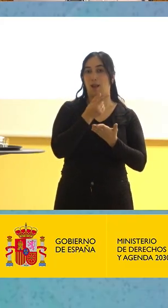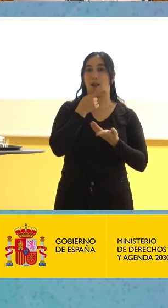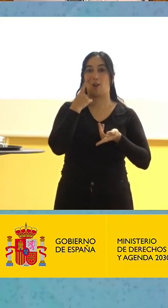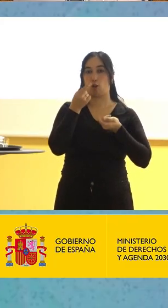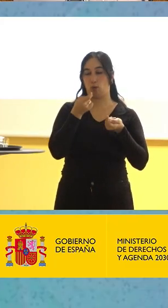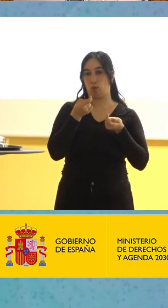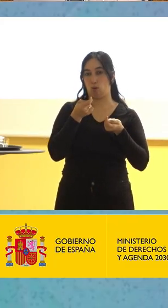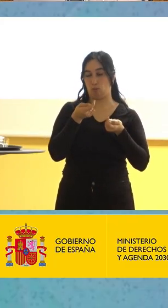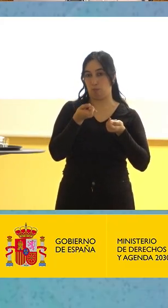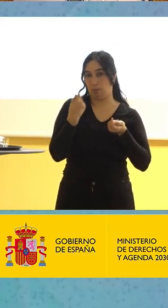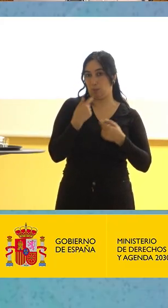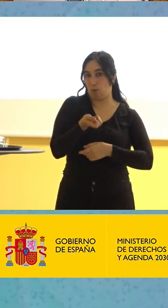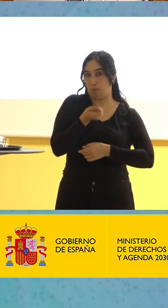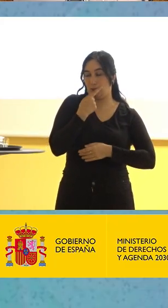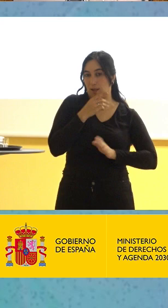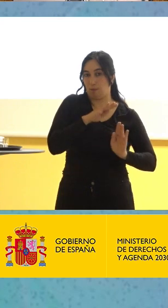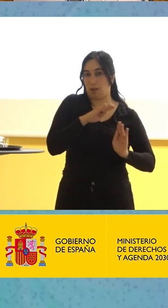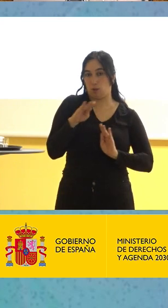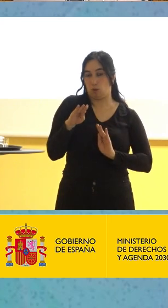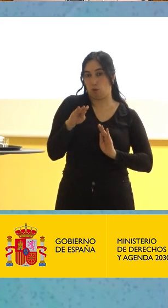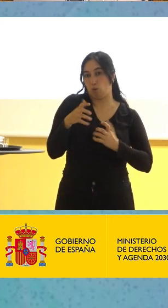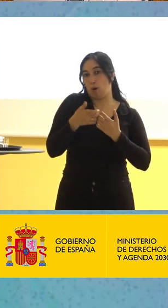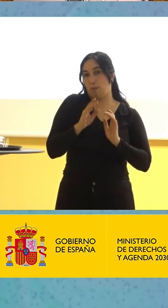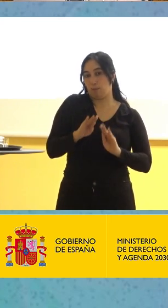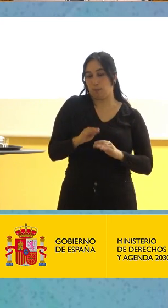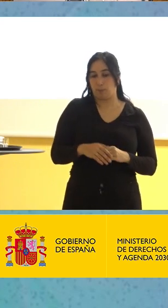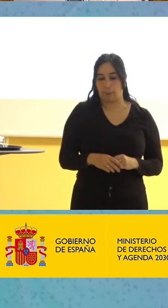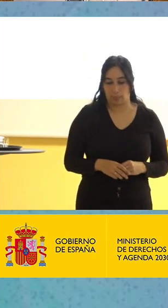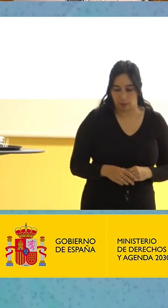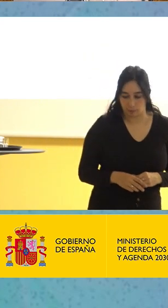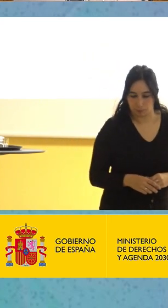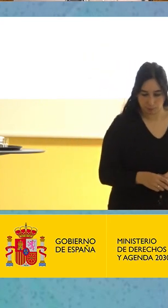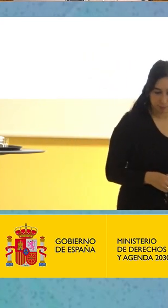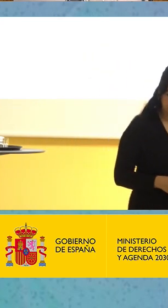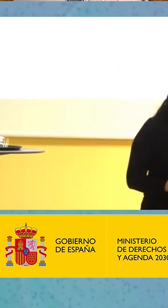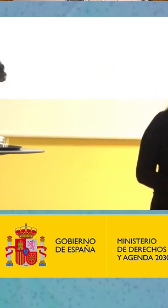farmacovigilancia de los medicamentos y dispositivos huérfanos. Entonces,